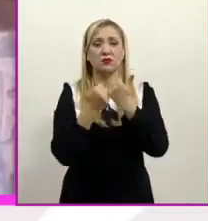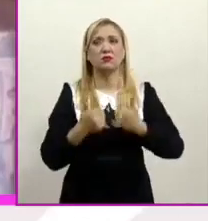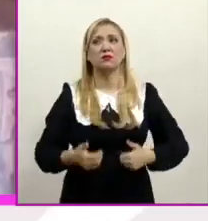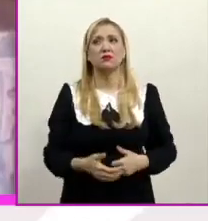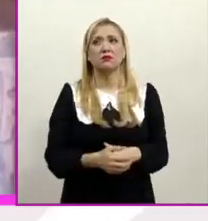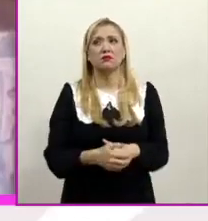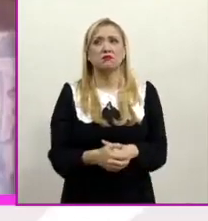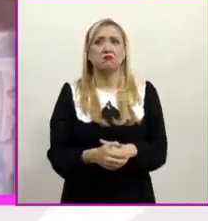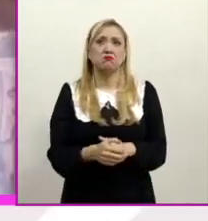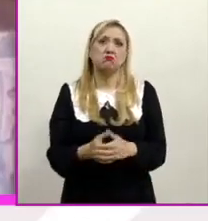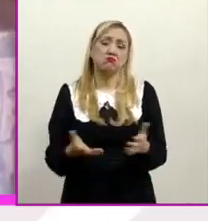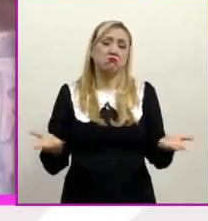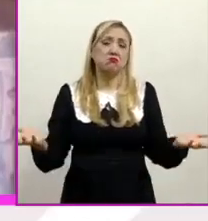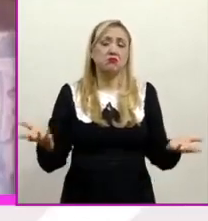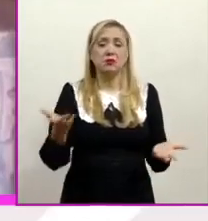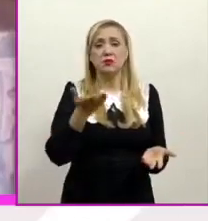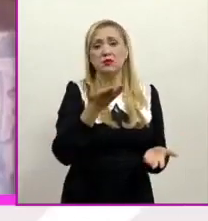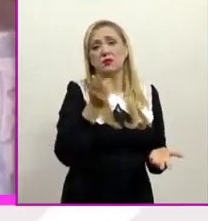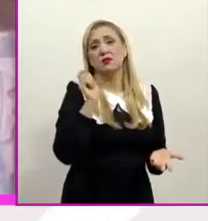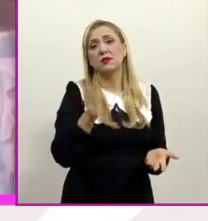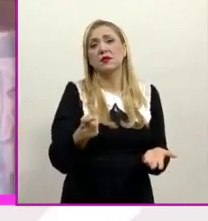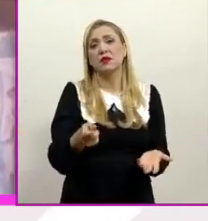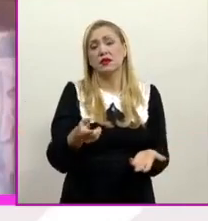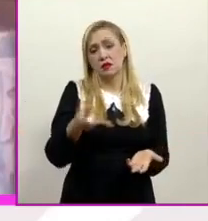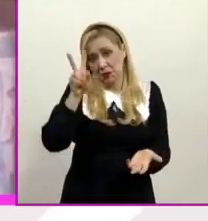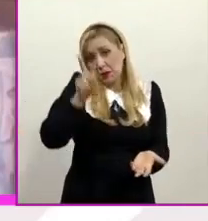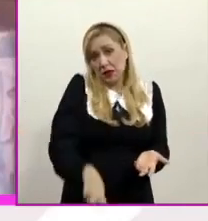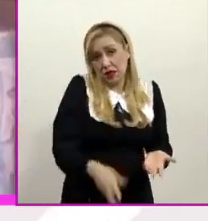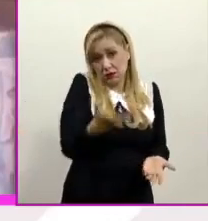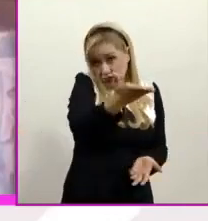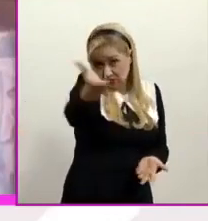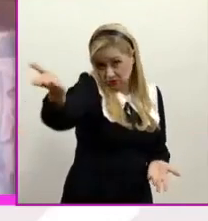justamente, ustedes tienen el privilegio.